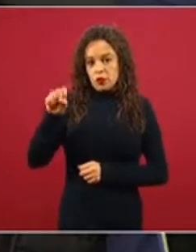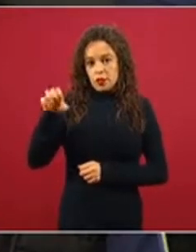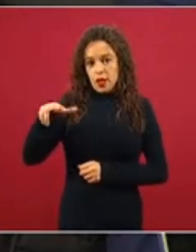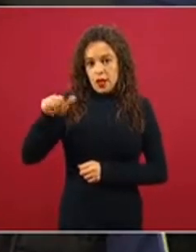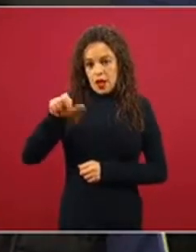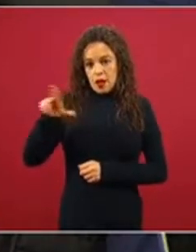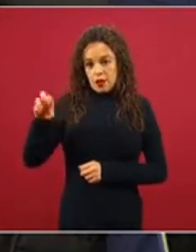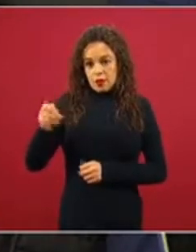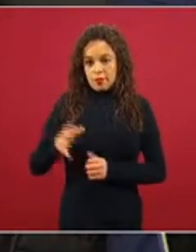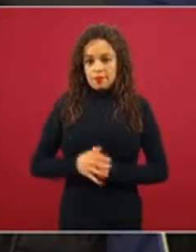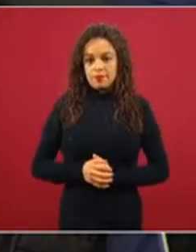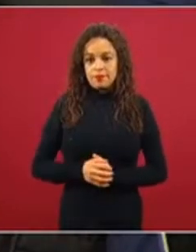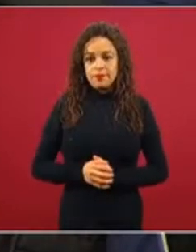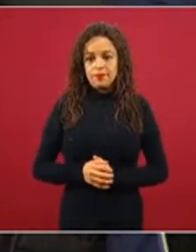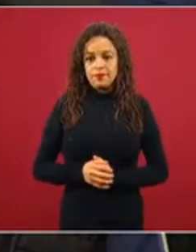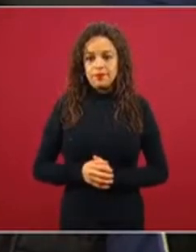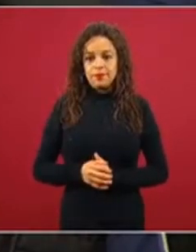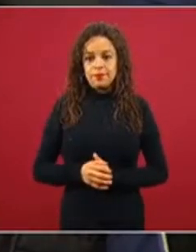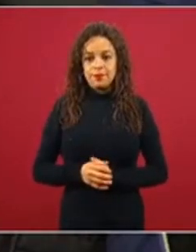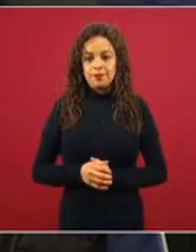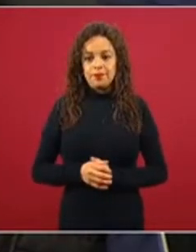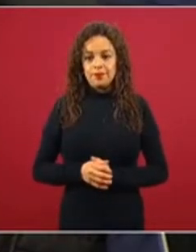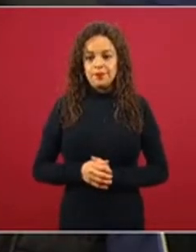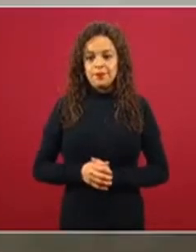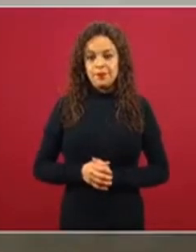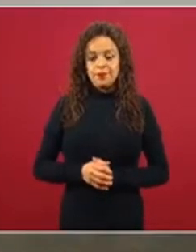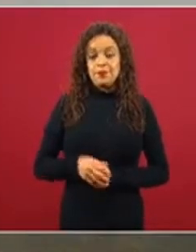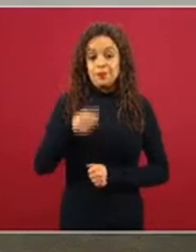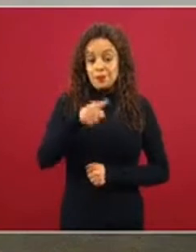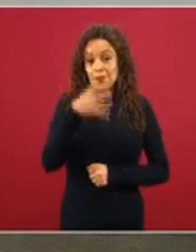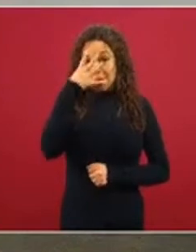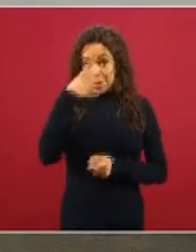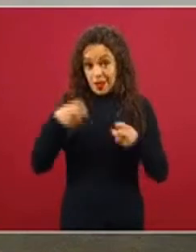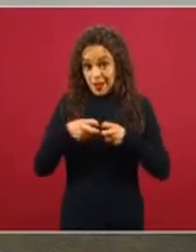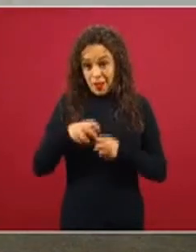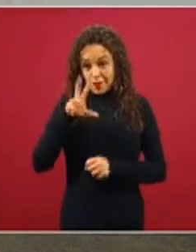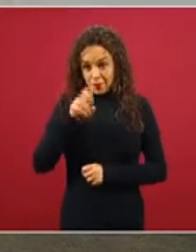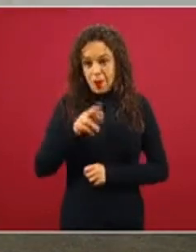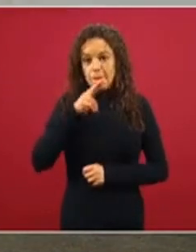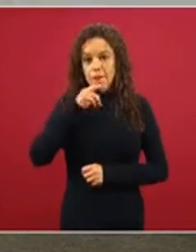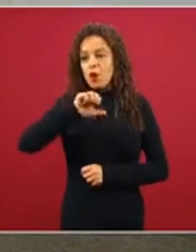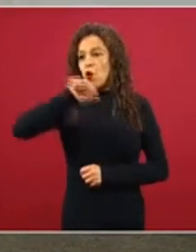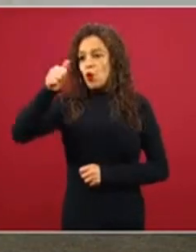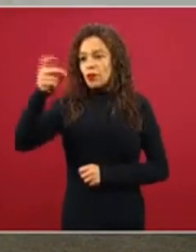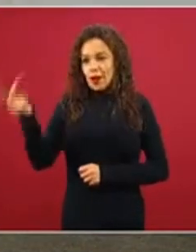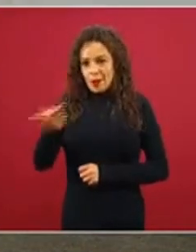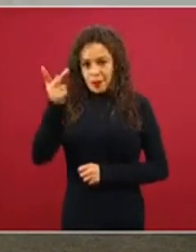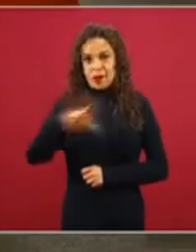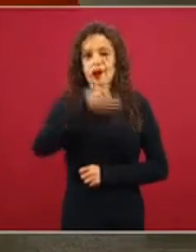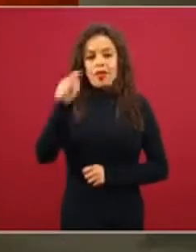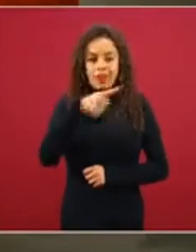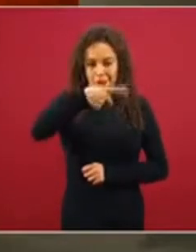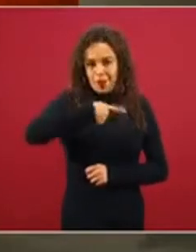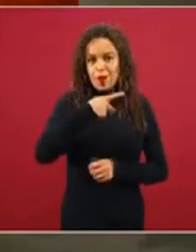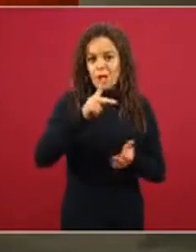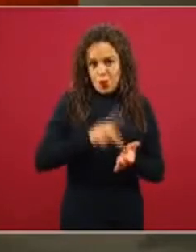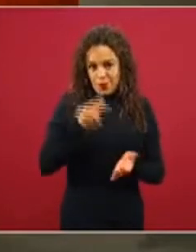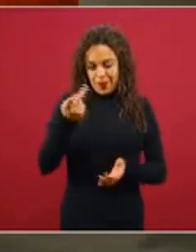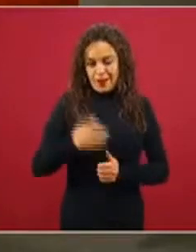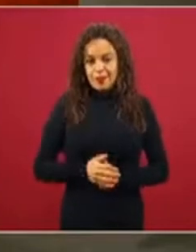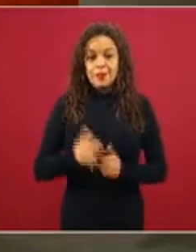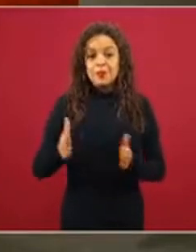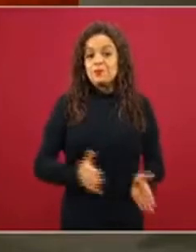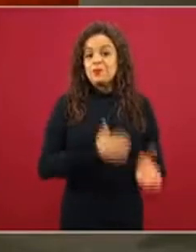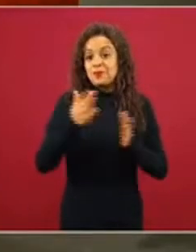Permítame. No se inhiba. O si quieren, mientras tomamos otra pregunta, mientras lo analiza, Sí. y ahorita nos platica. Vamos a darle la palabra a la compañera,